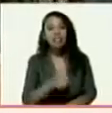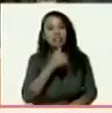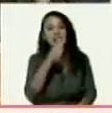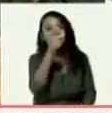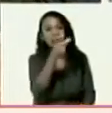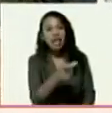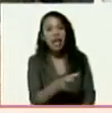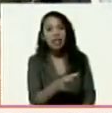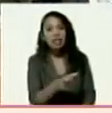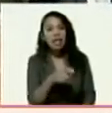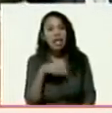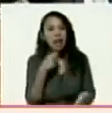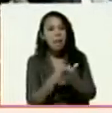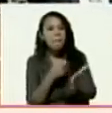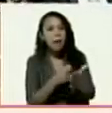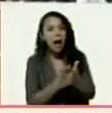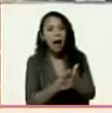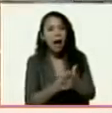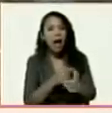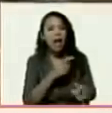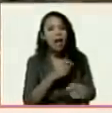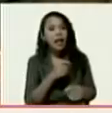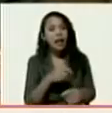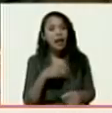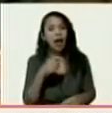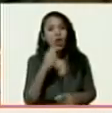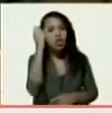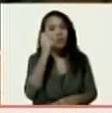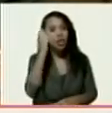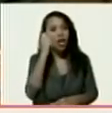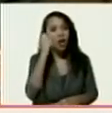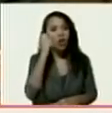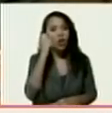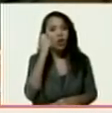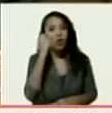¿Quién le paga el sueldo a los diputados de la oposición?